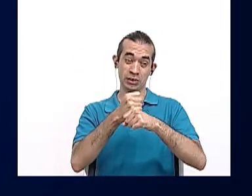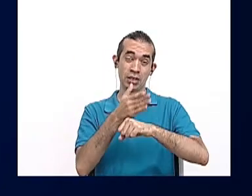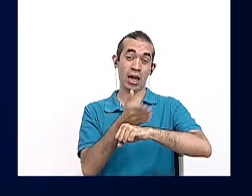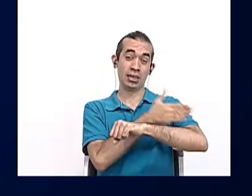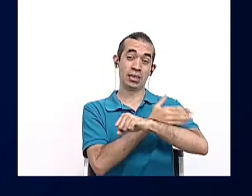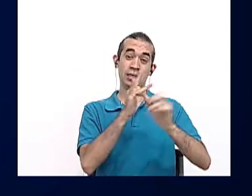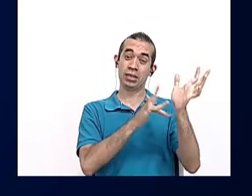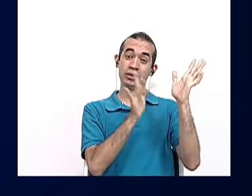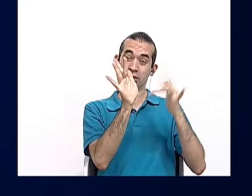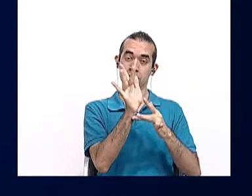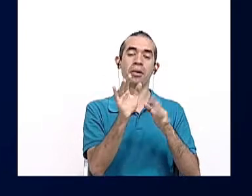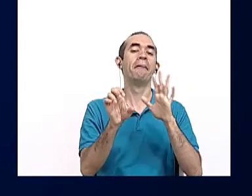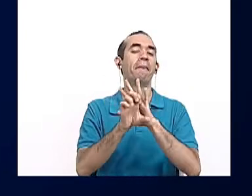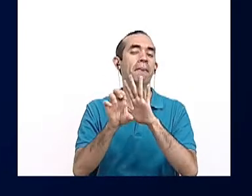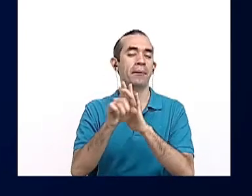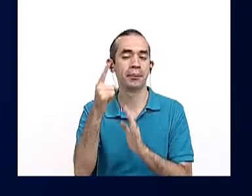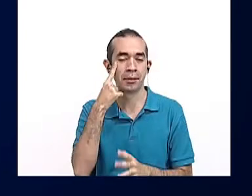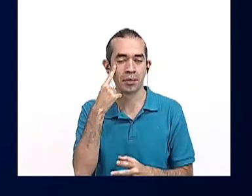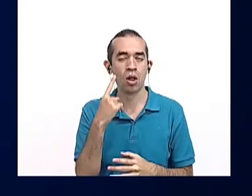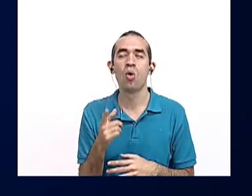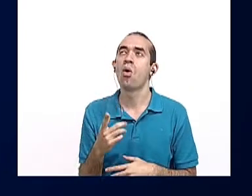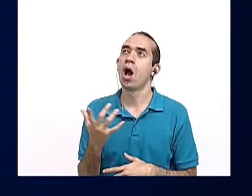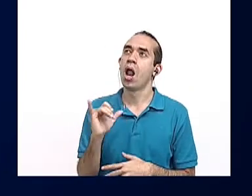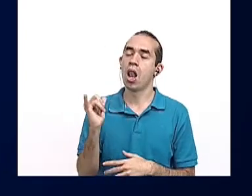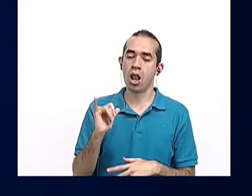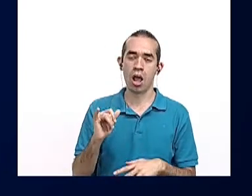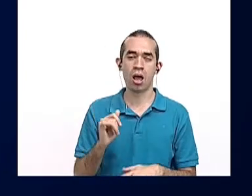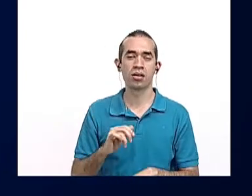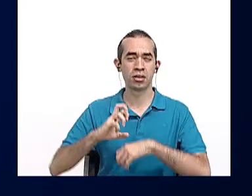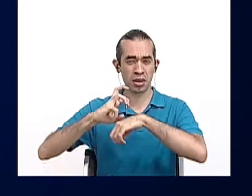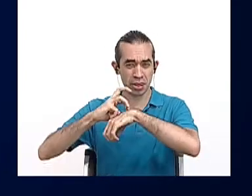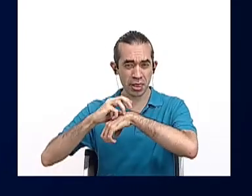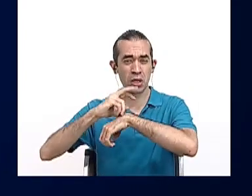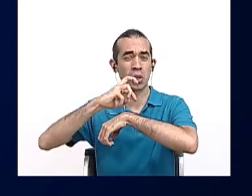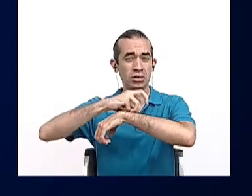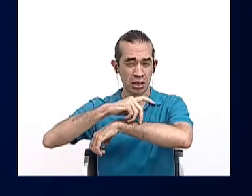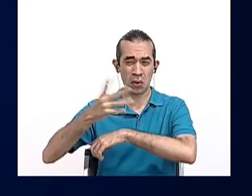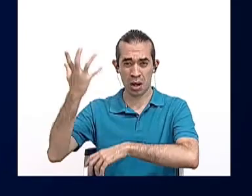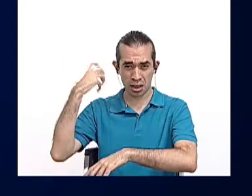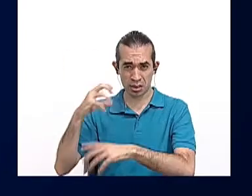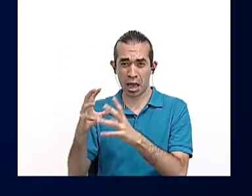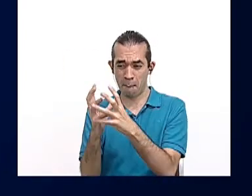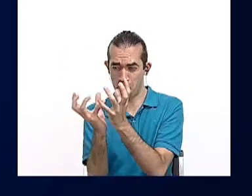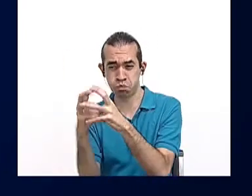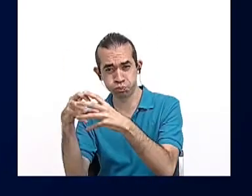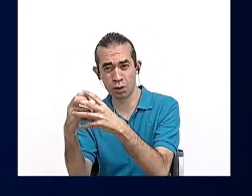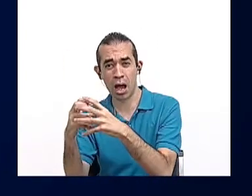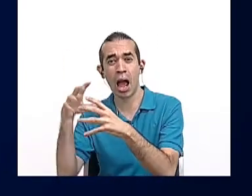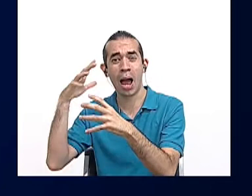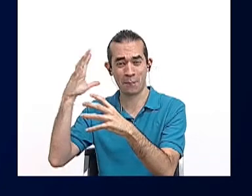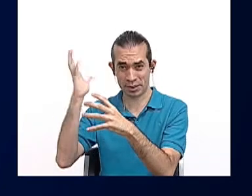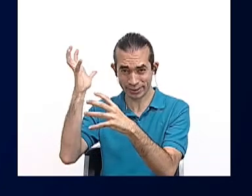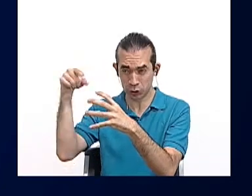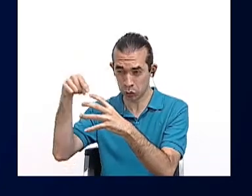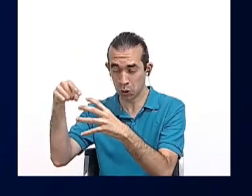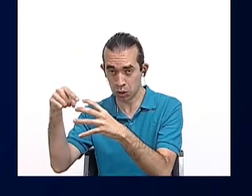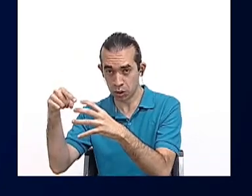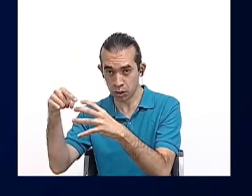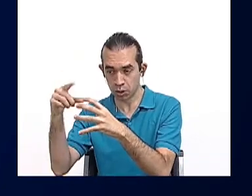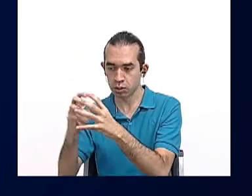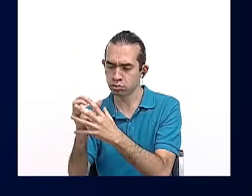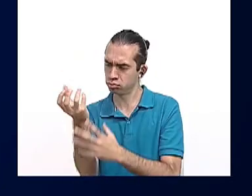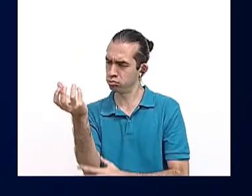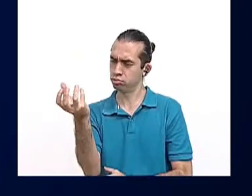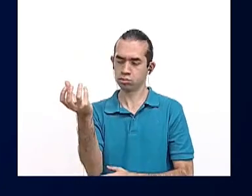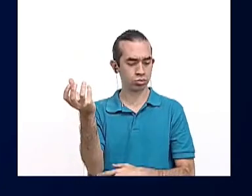ámbar con una lana podía atraer objetos pequeños. Vean qué interesante. Siempre ese amor por